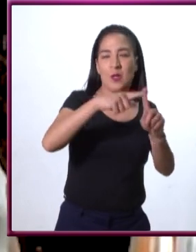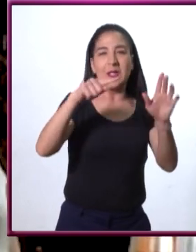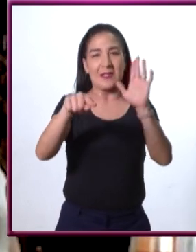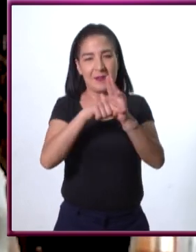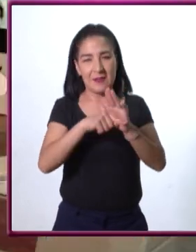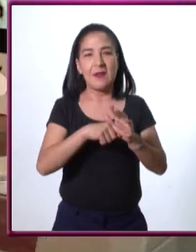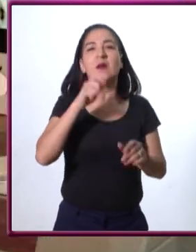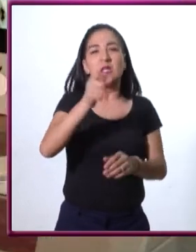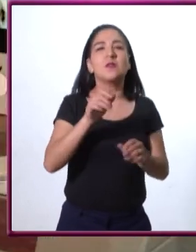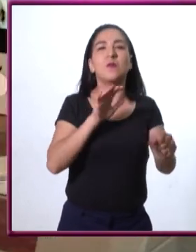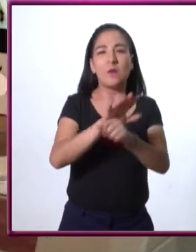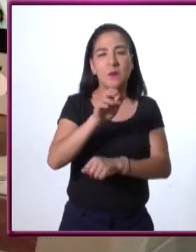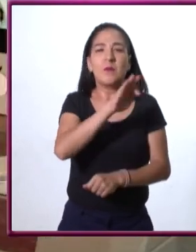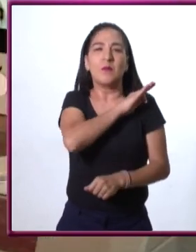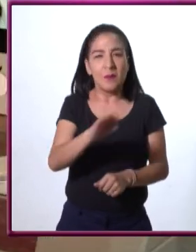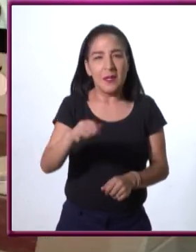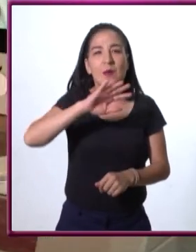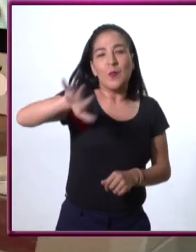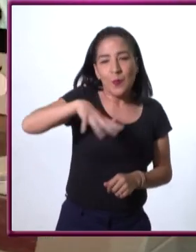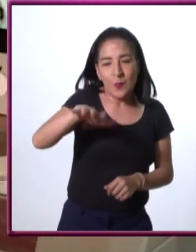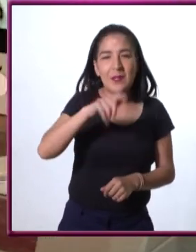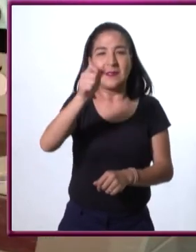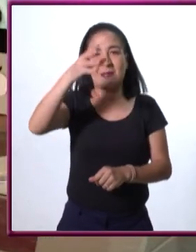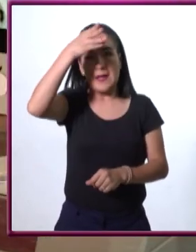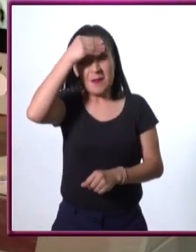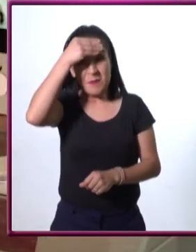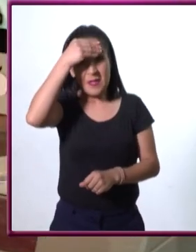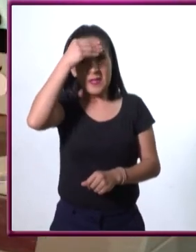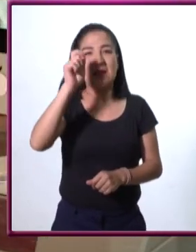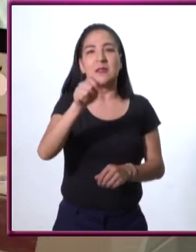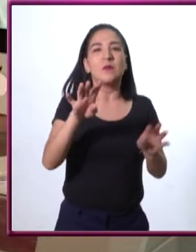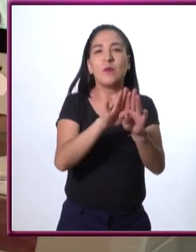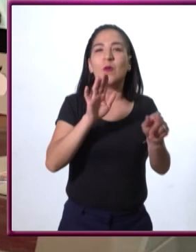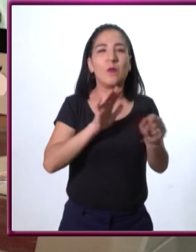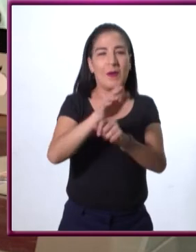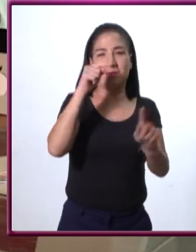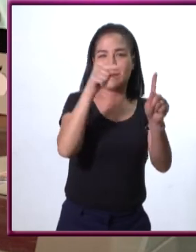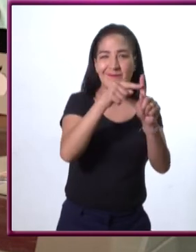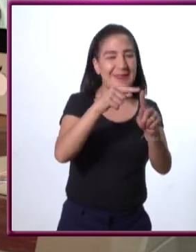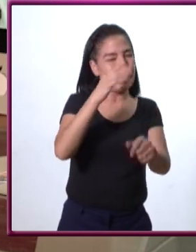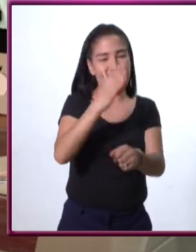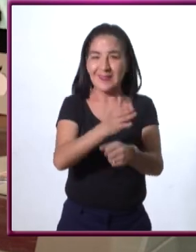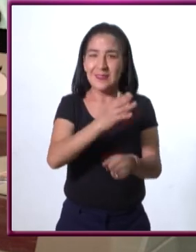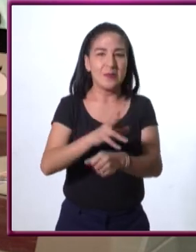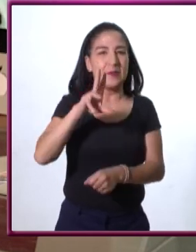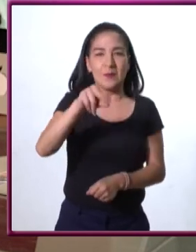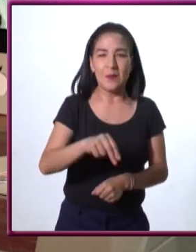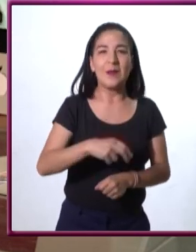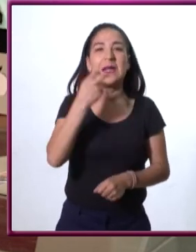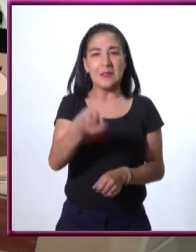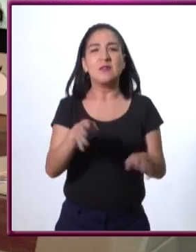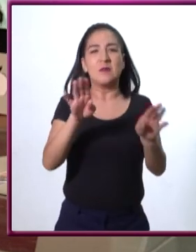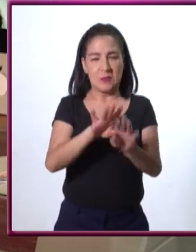en el cual se puede y se busca el aprendizaje no basado en el castigo. Entonces, es evidente, sí, se puede aprender